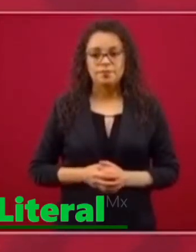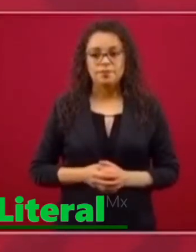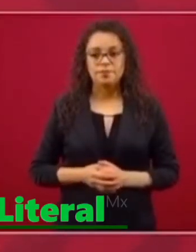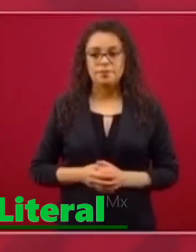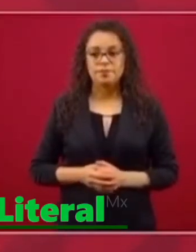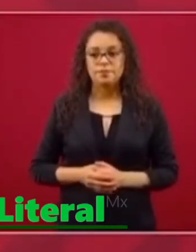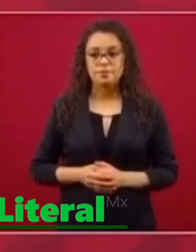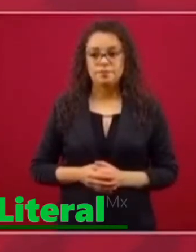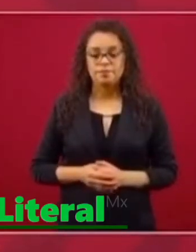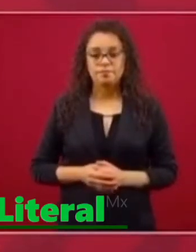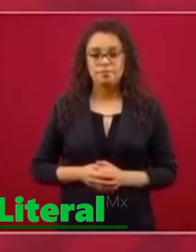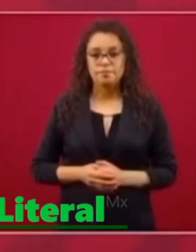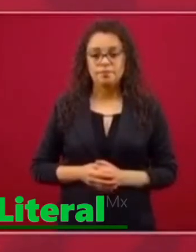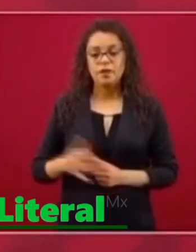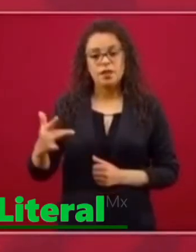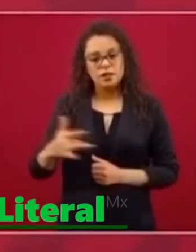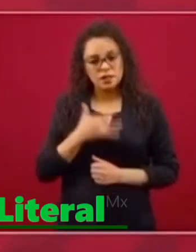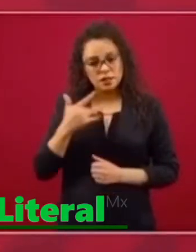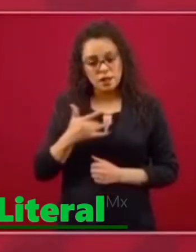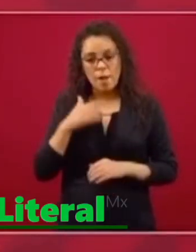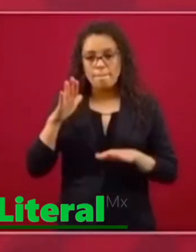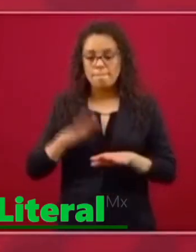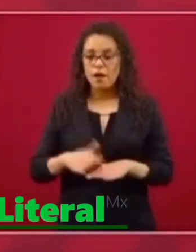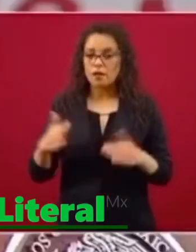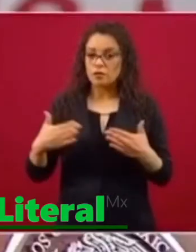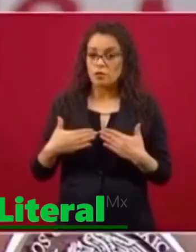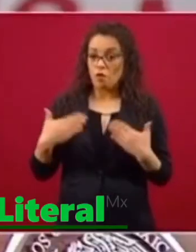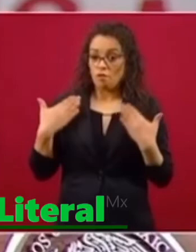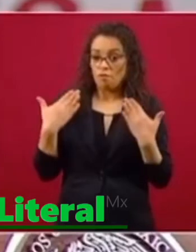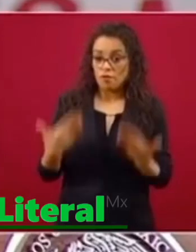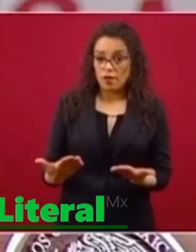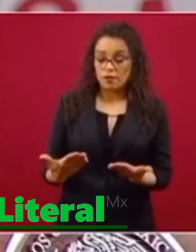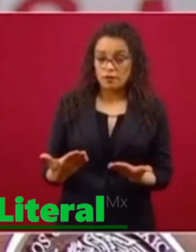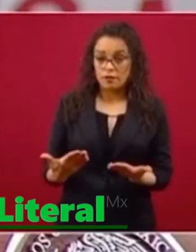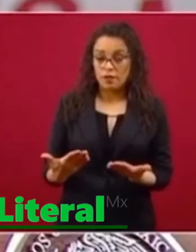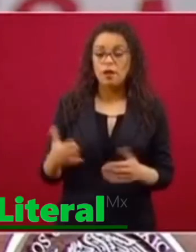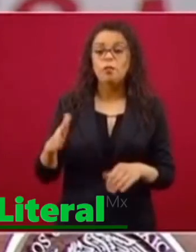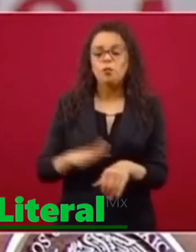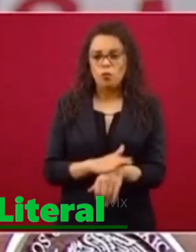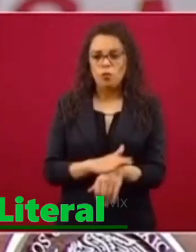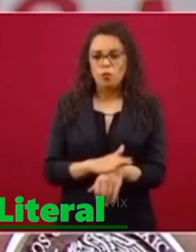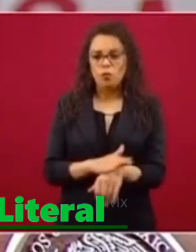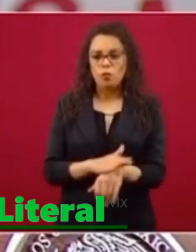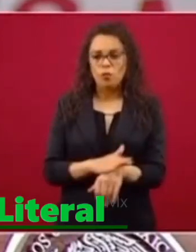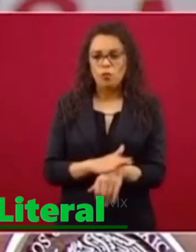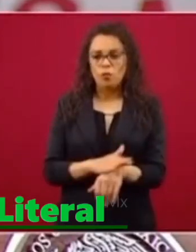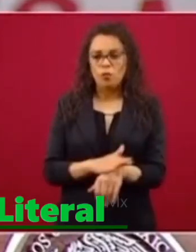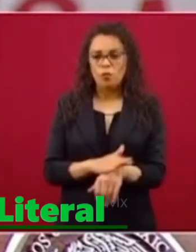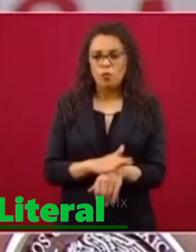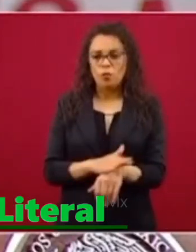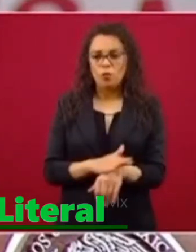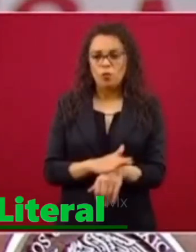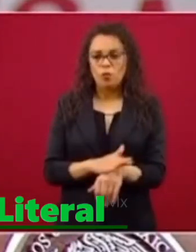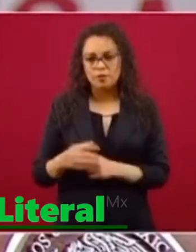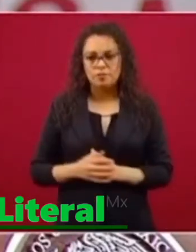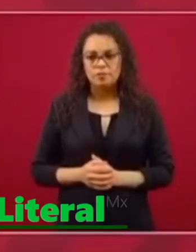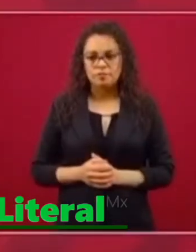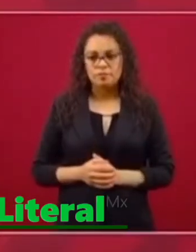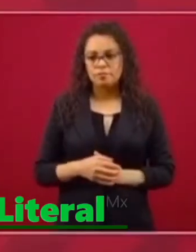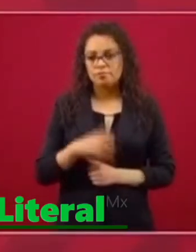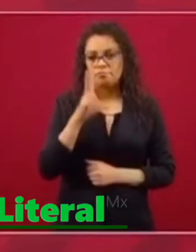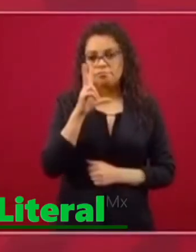le tiene más confianza al actual gobierno porque no se permite la